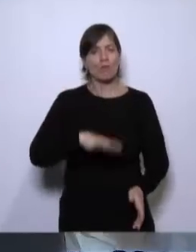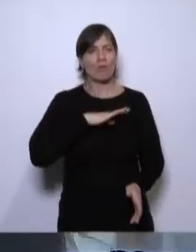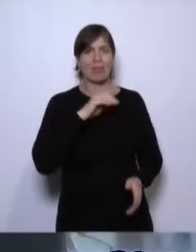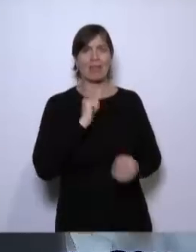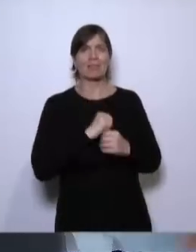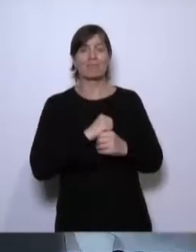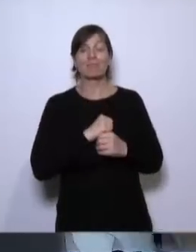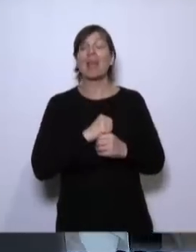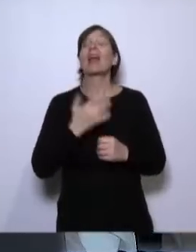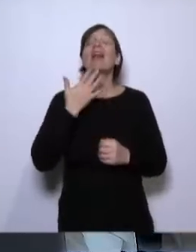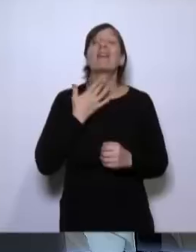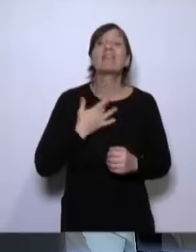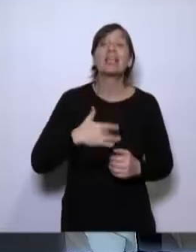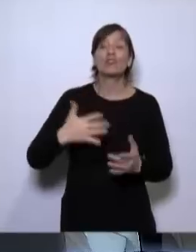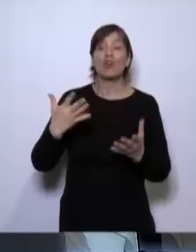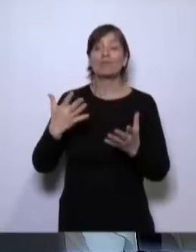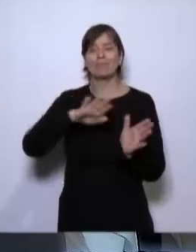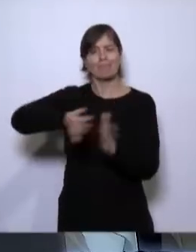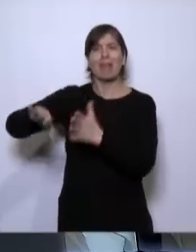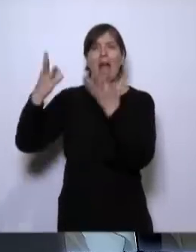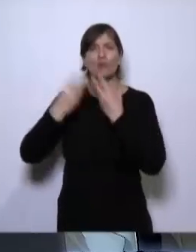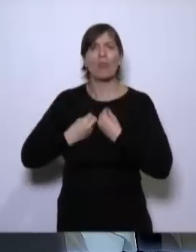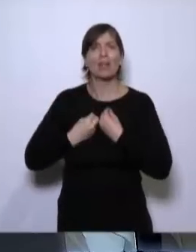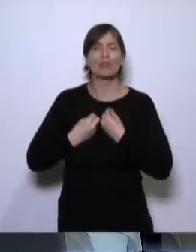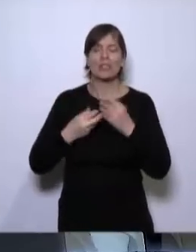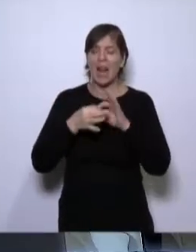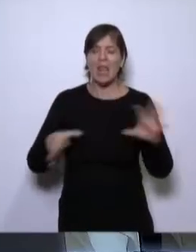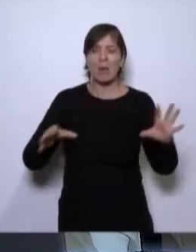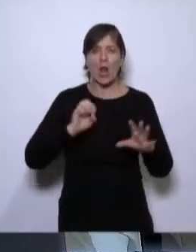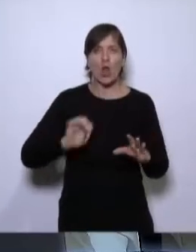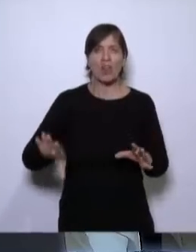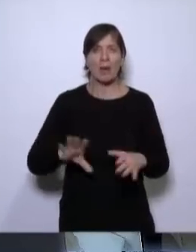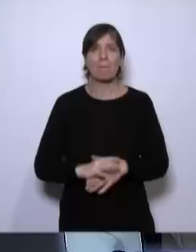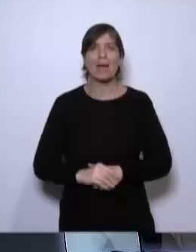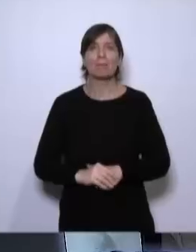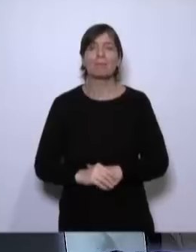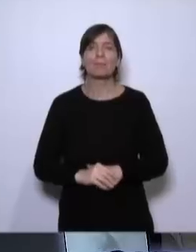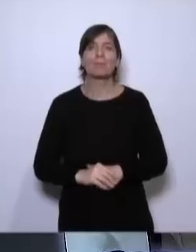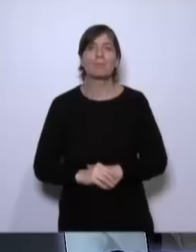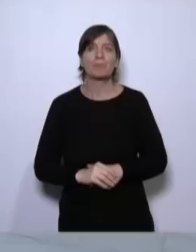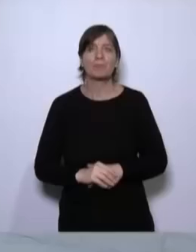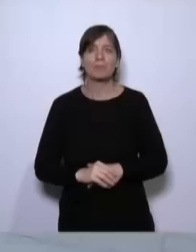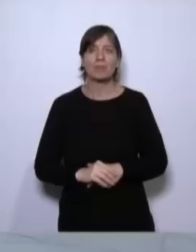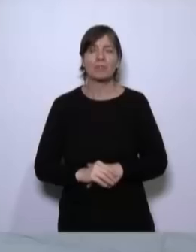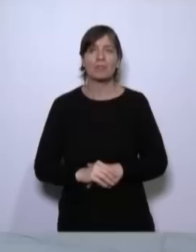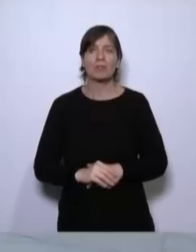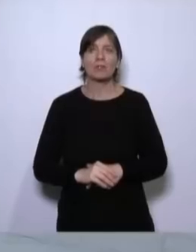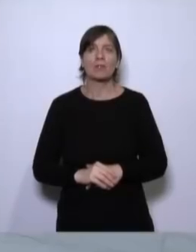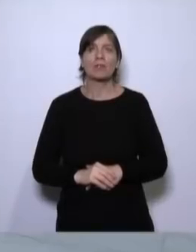nos ofenden. Y no nos dejes caer en la tentación y líbranos del mal.